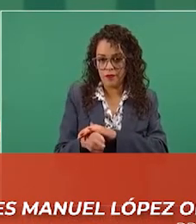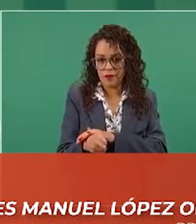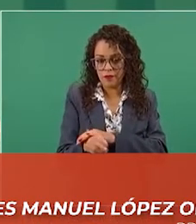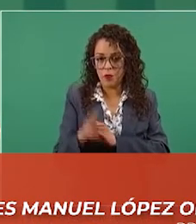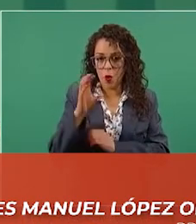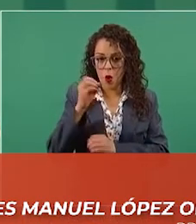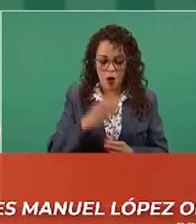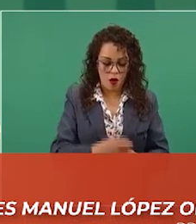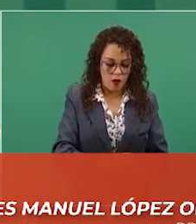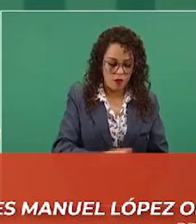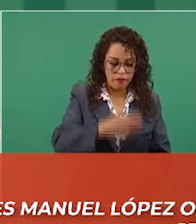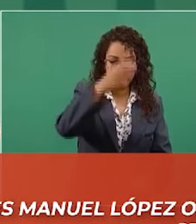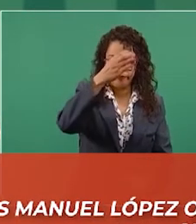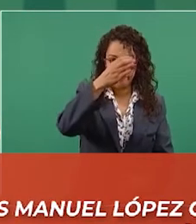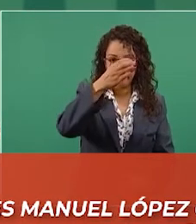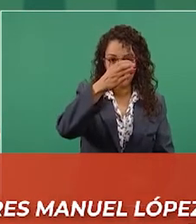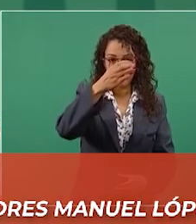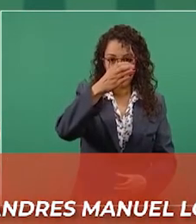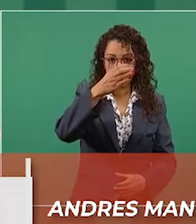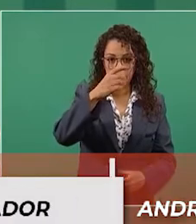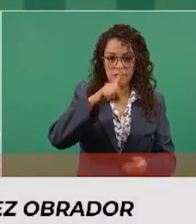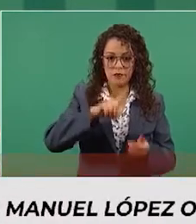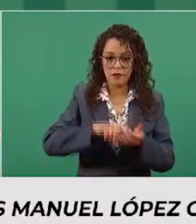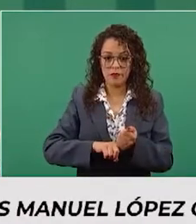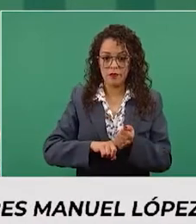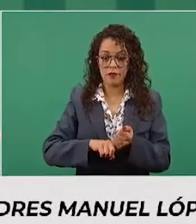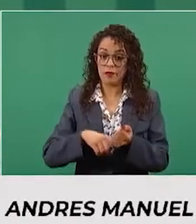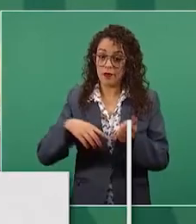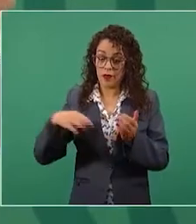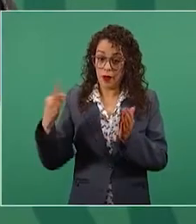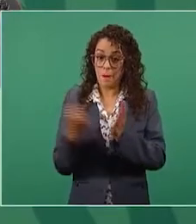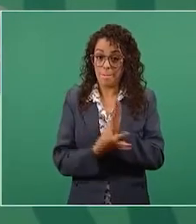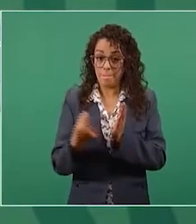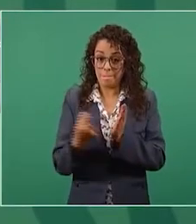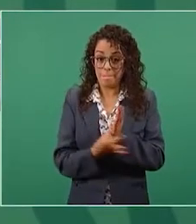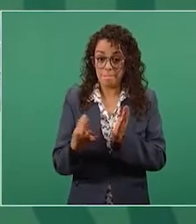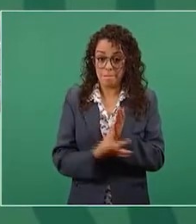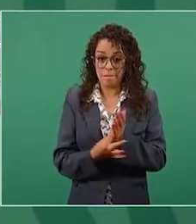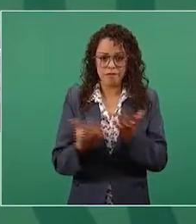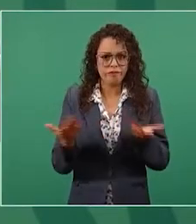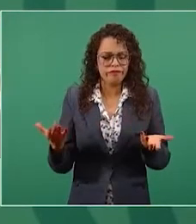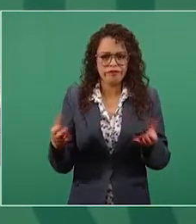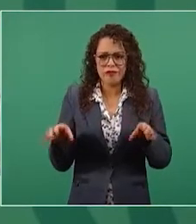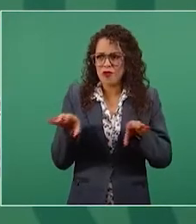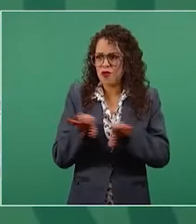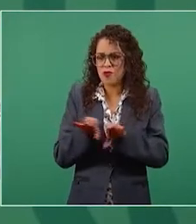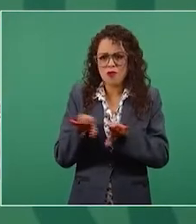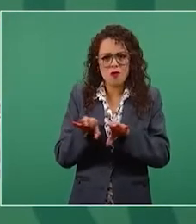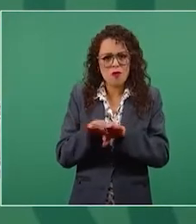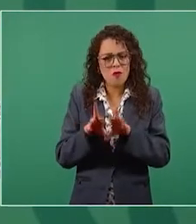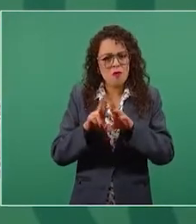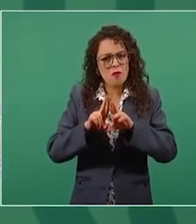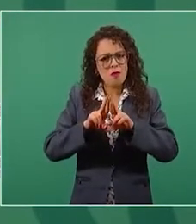ballena de acero, cómo es que se venció.